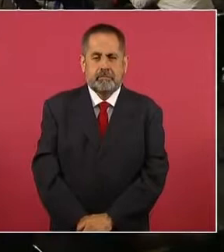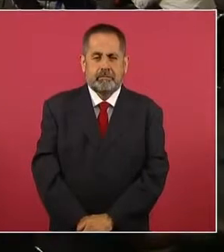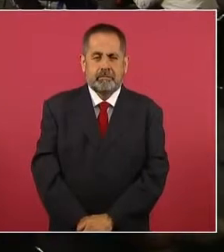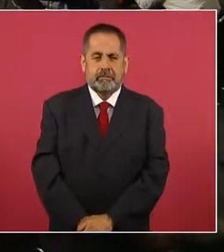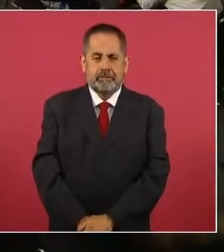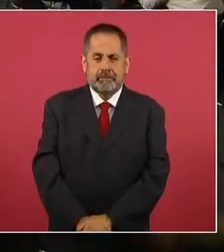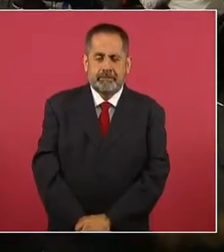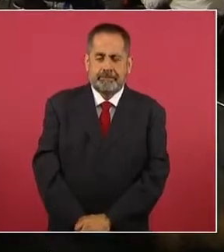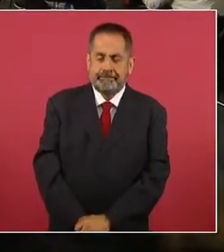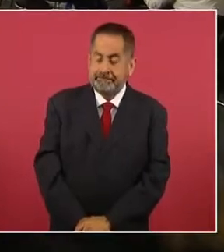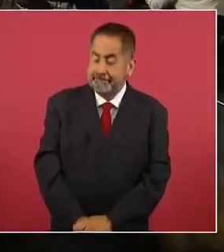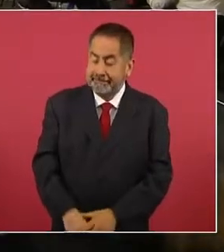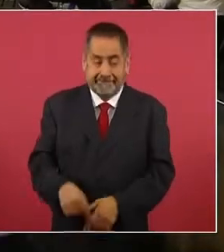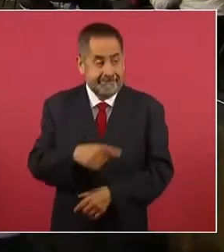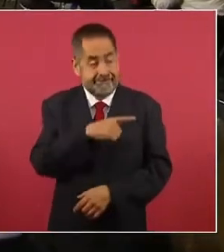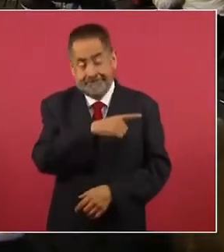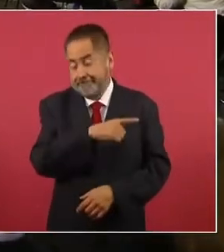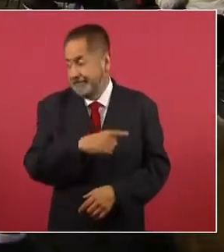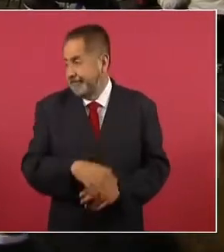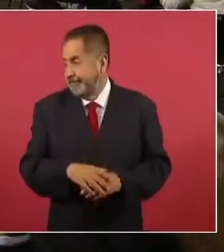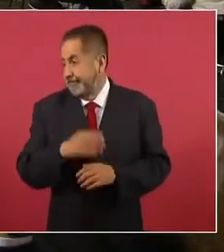No, es que estos son